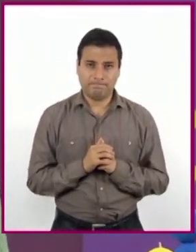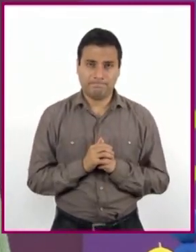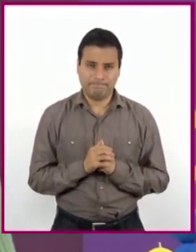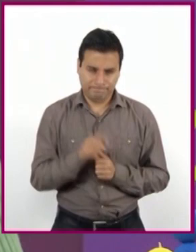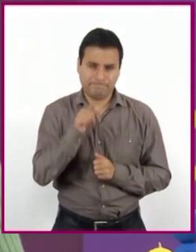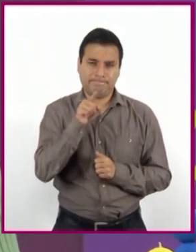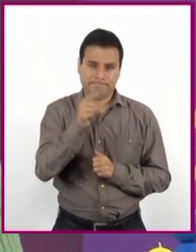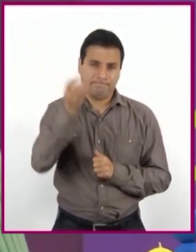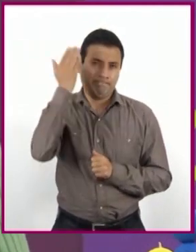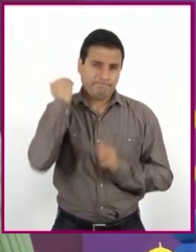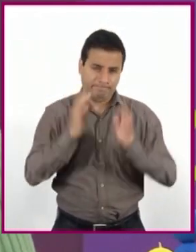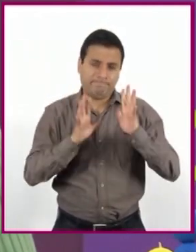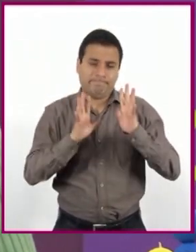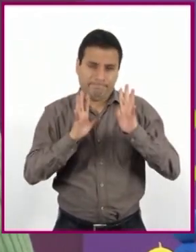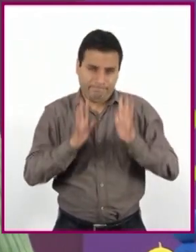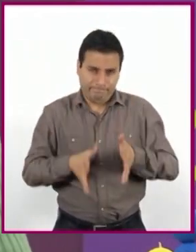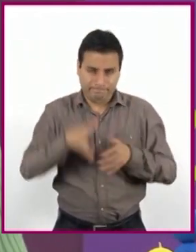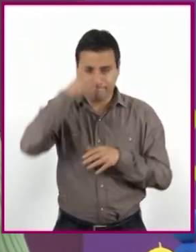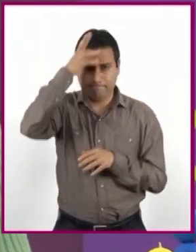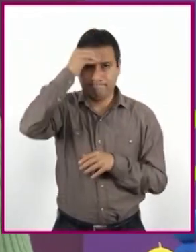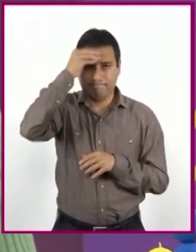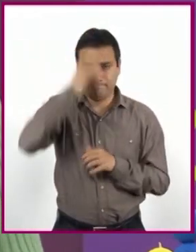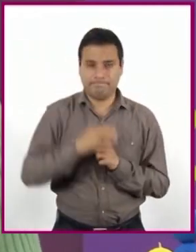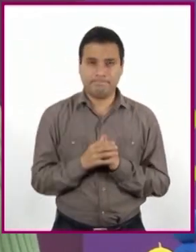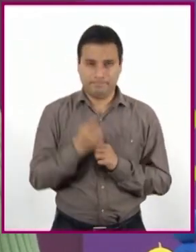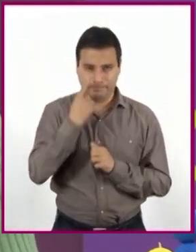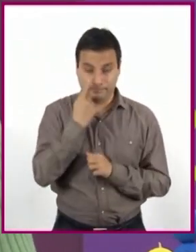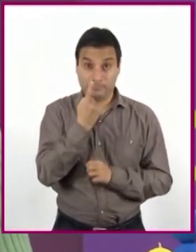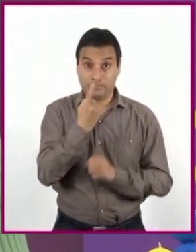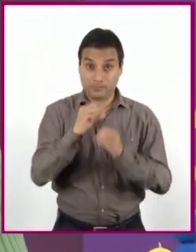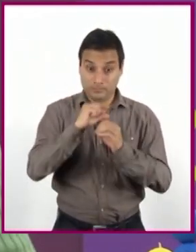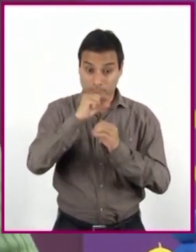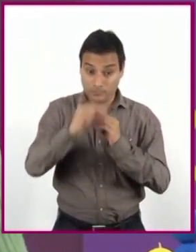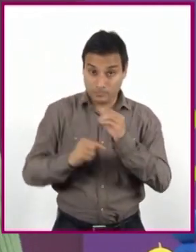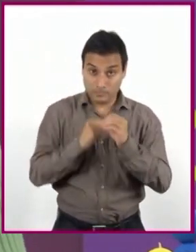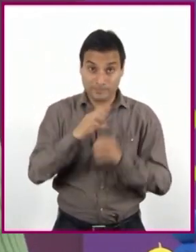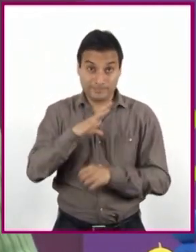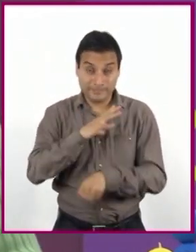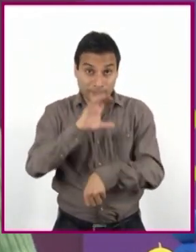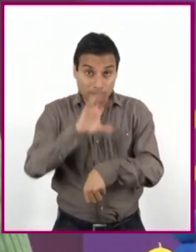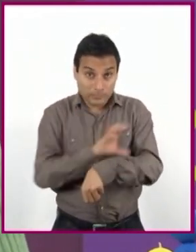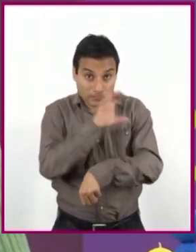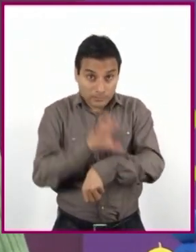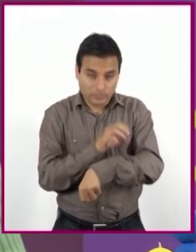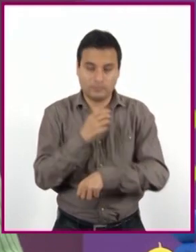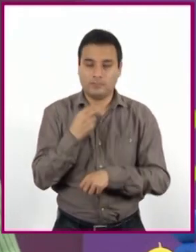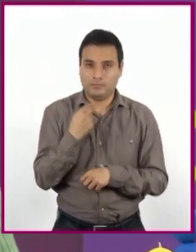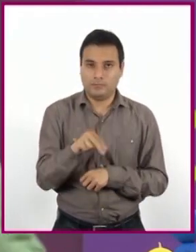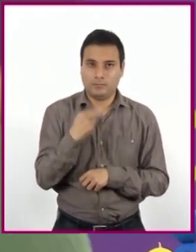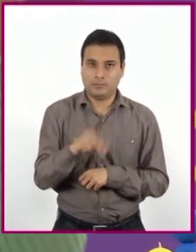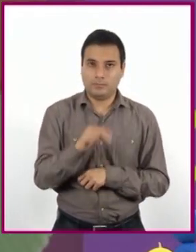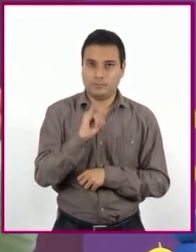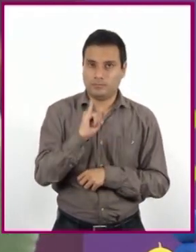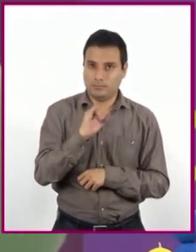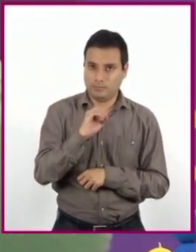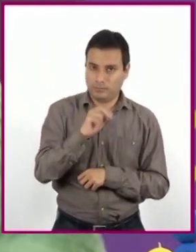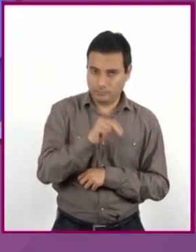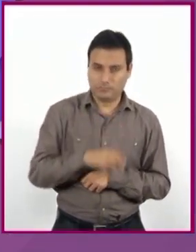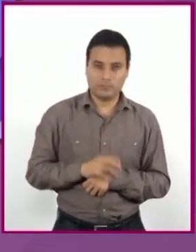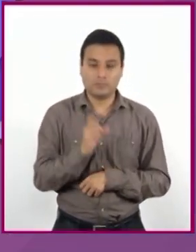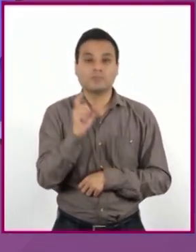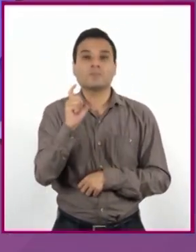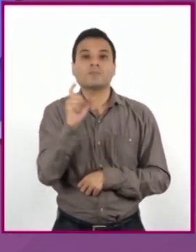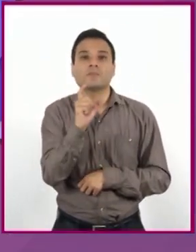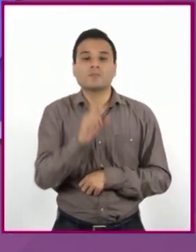han aprendido, vamos a analizar. Un átomo con carga se le llama ion. Se forma cuando acepta o cede